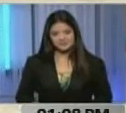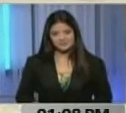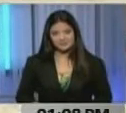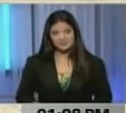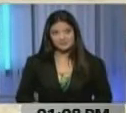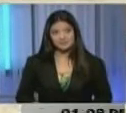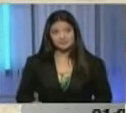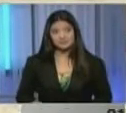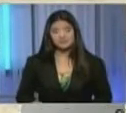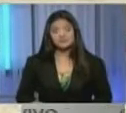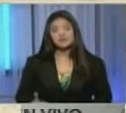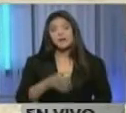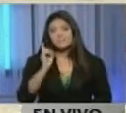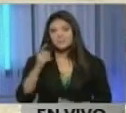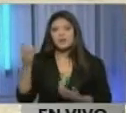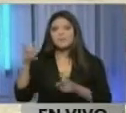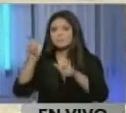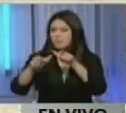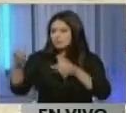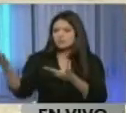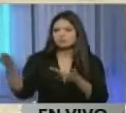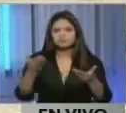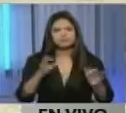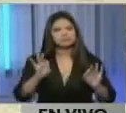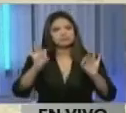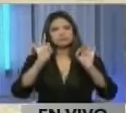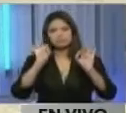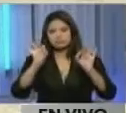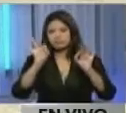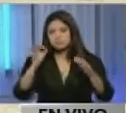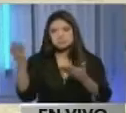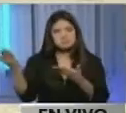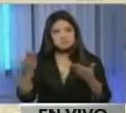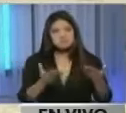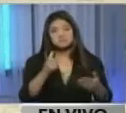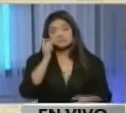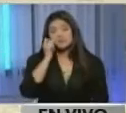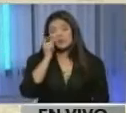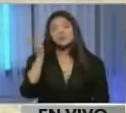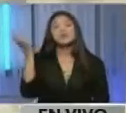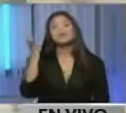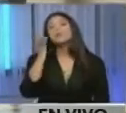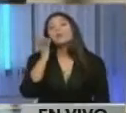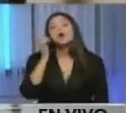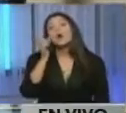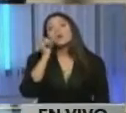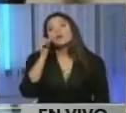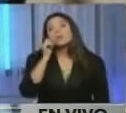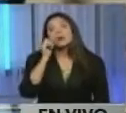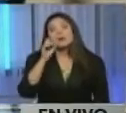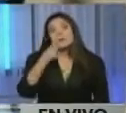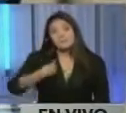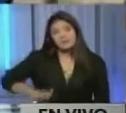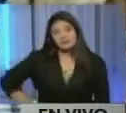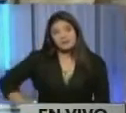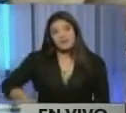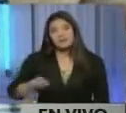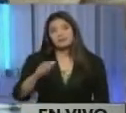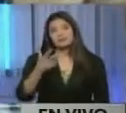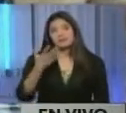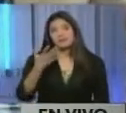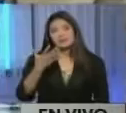Están presentes además como invitados especiales los excelentísimos señores Danilo Medina, presidente de la